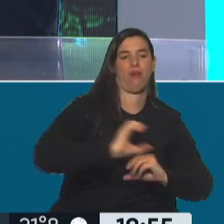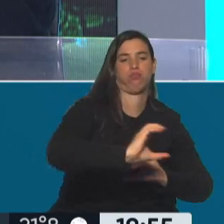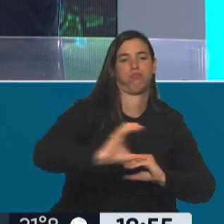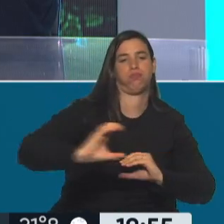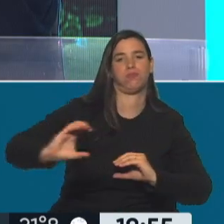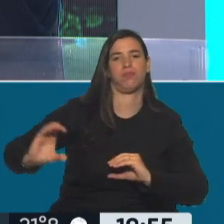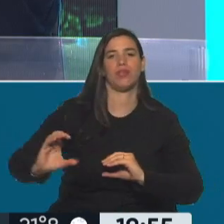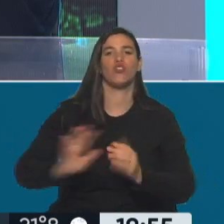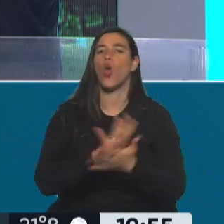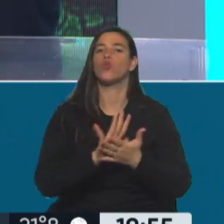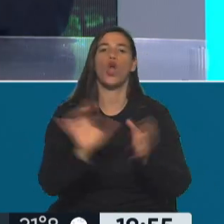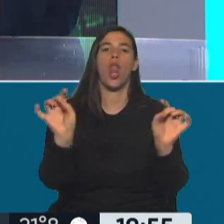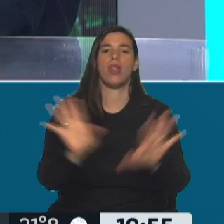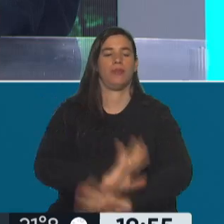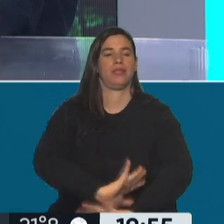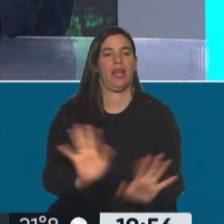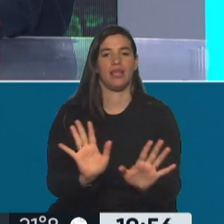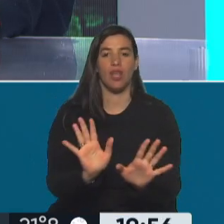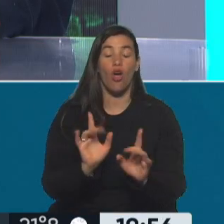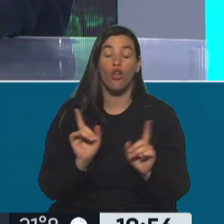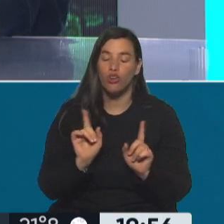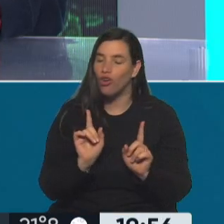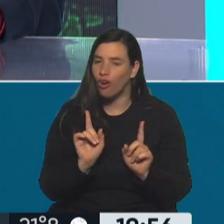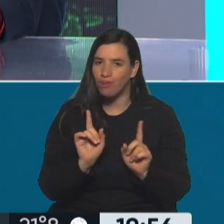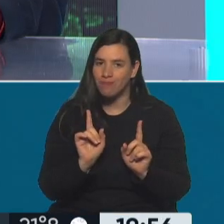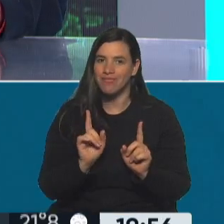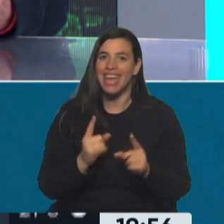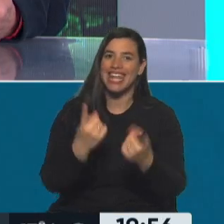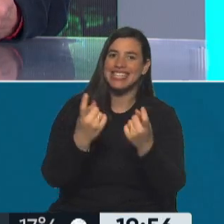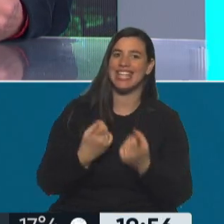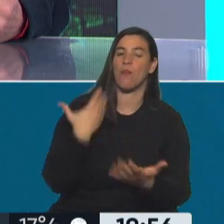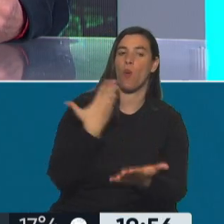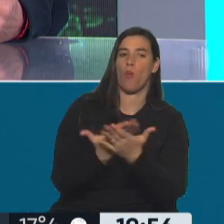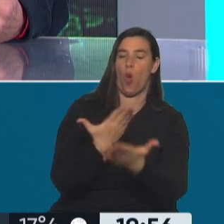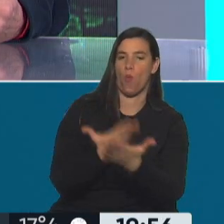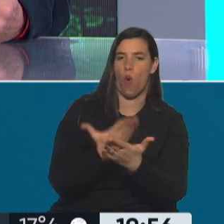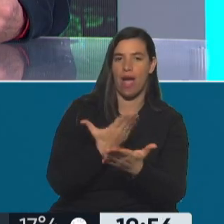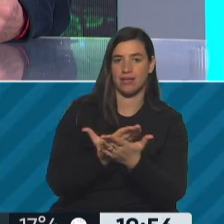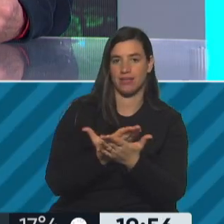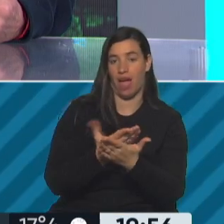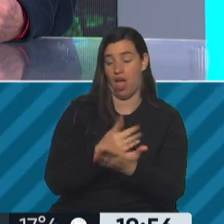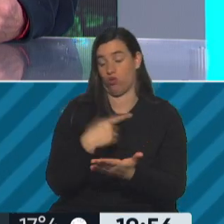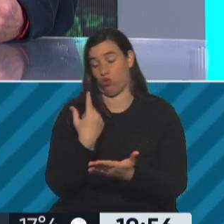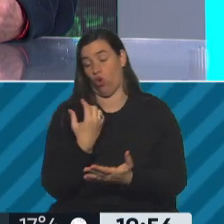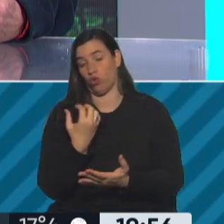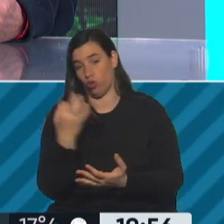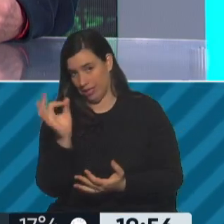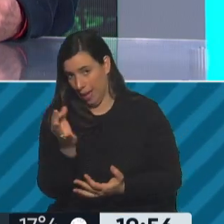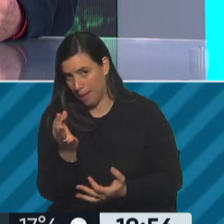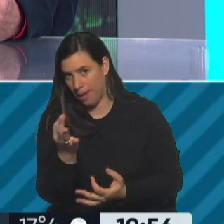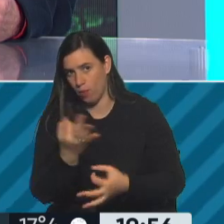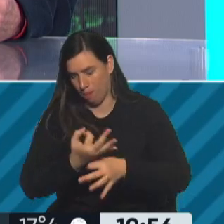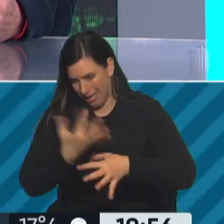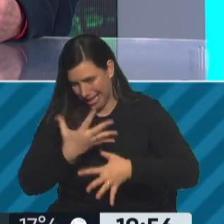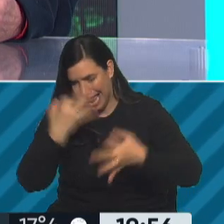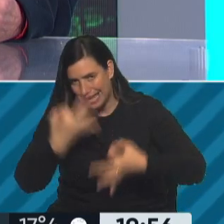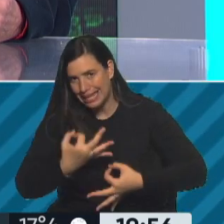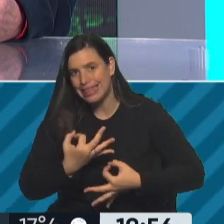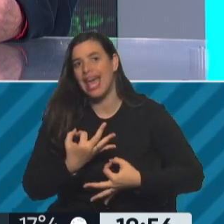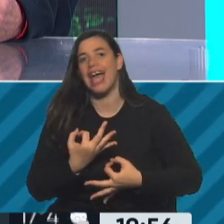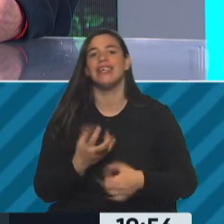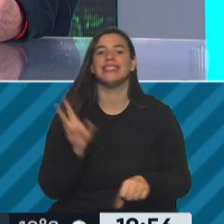cárceles o comisarías que explotan de gente, habría que volver a las escuelas de formación Claro. técnica, a